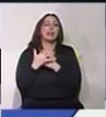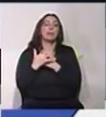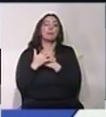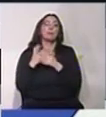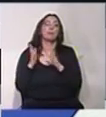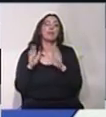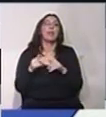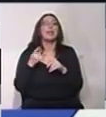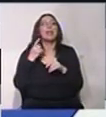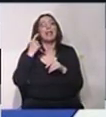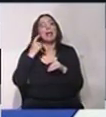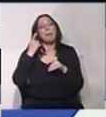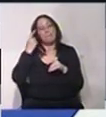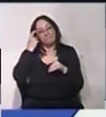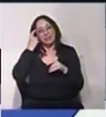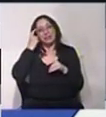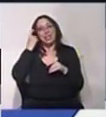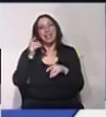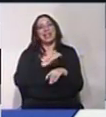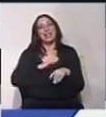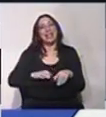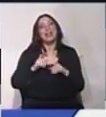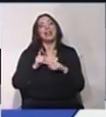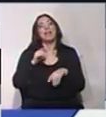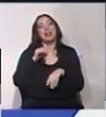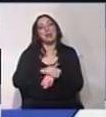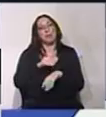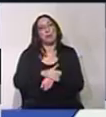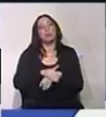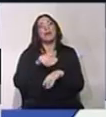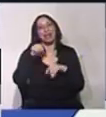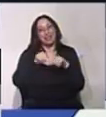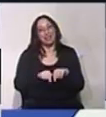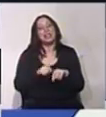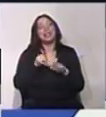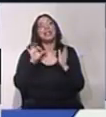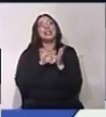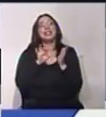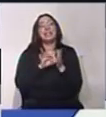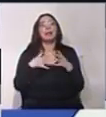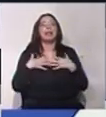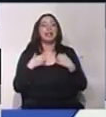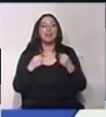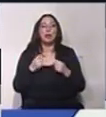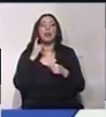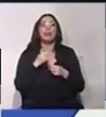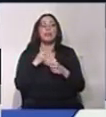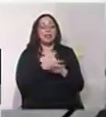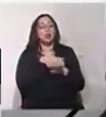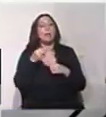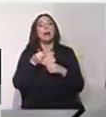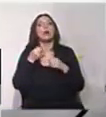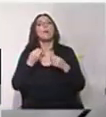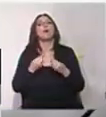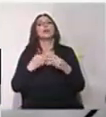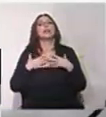de conciencia de que el Estado tiene que responsabilizarse de esto y que es el sistema sanitario que tiene que tomarlo como una cuestión de salud